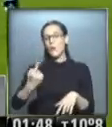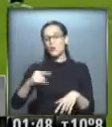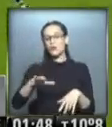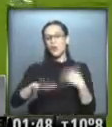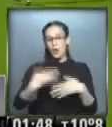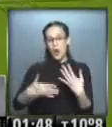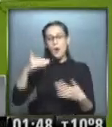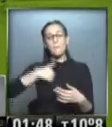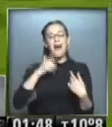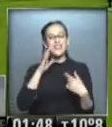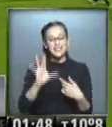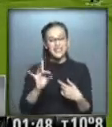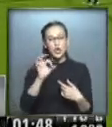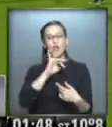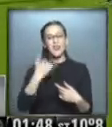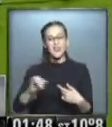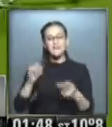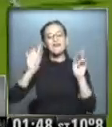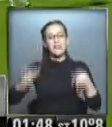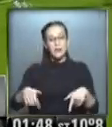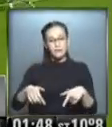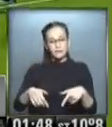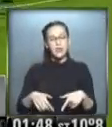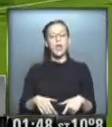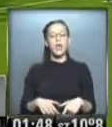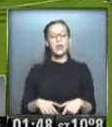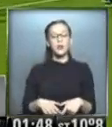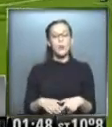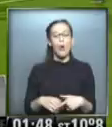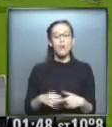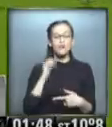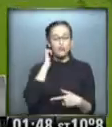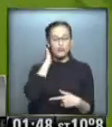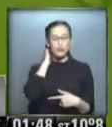Maxi Rodríguez también iba a convertir en una jugada donde también iba a participar